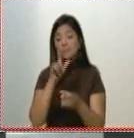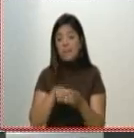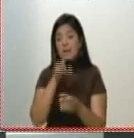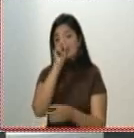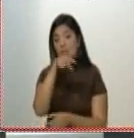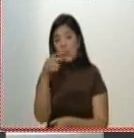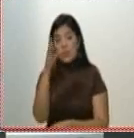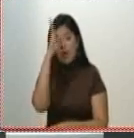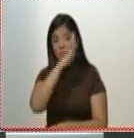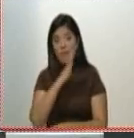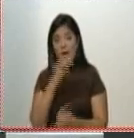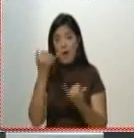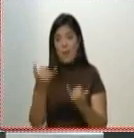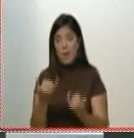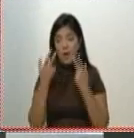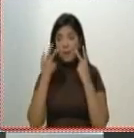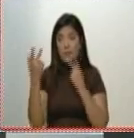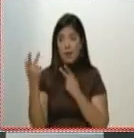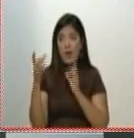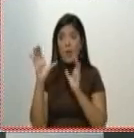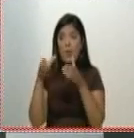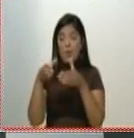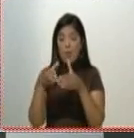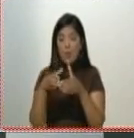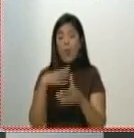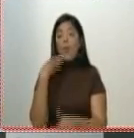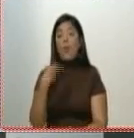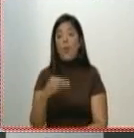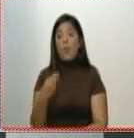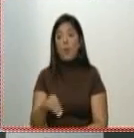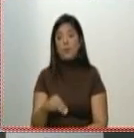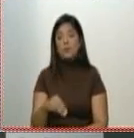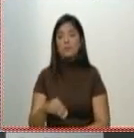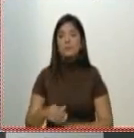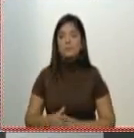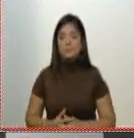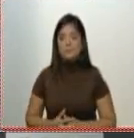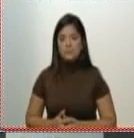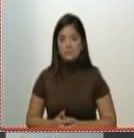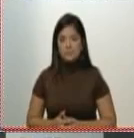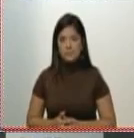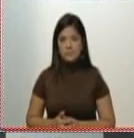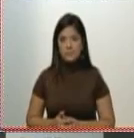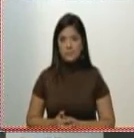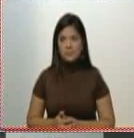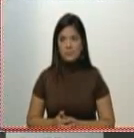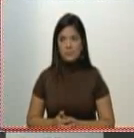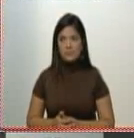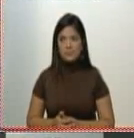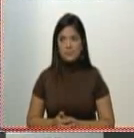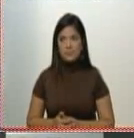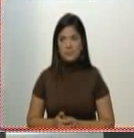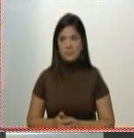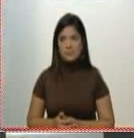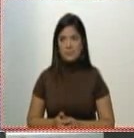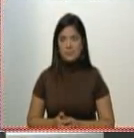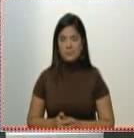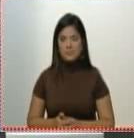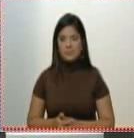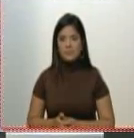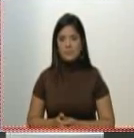A continuación van a ver un conjunto de la selección juvenil, que es el relevo de las atletas que ya vimos